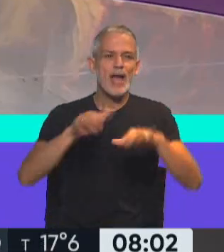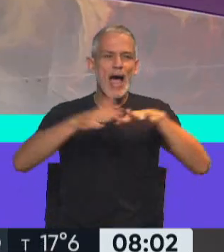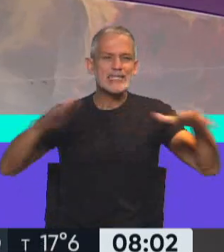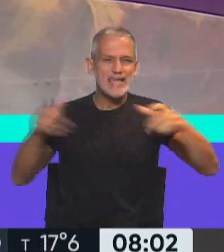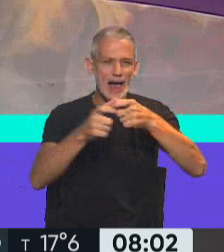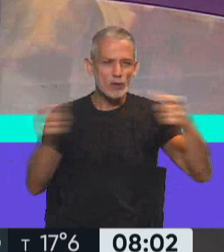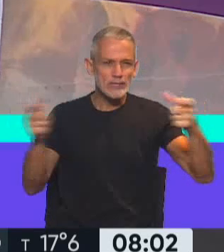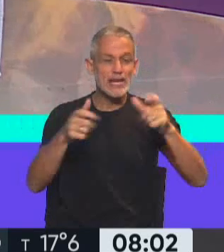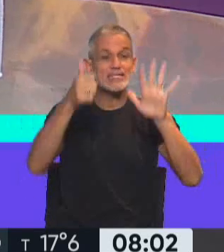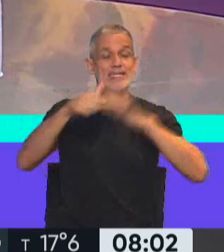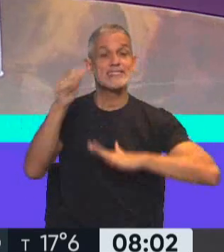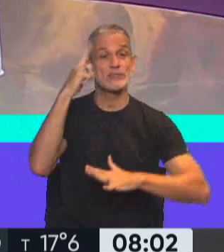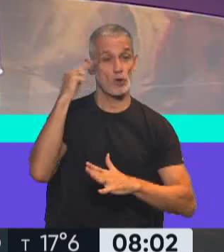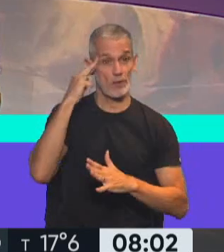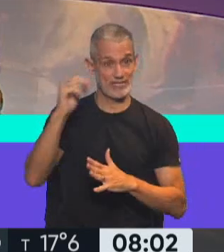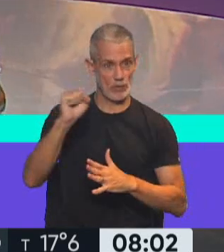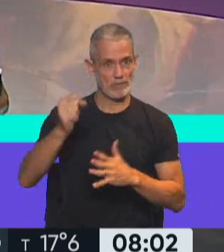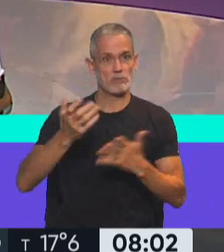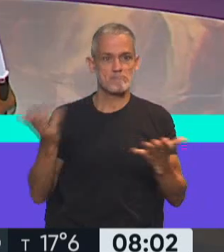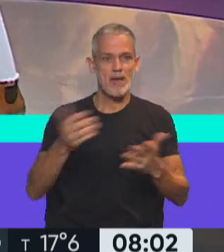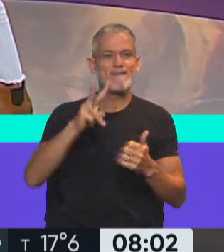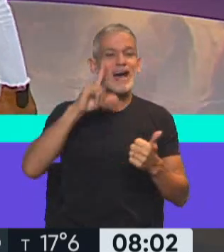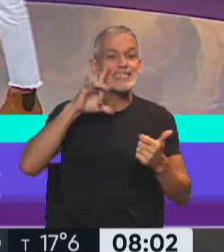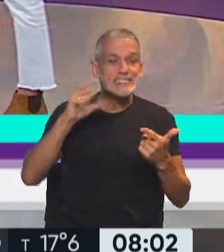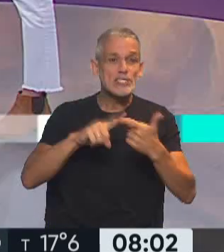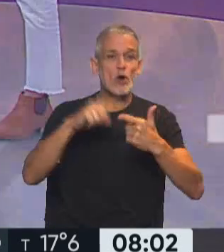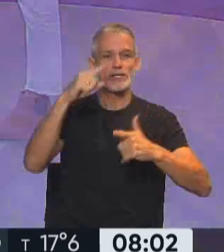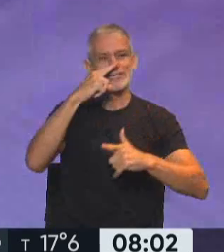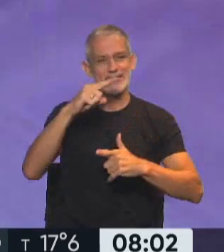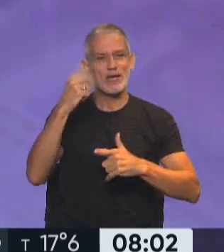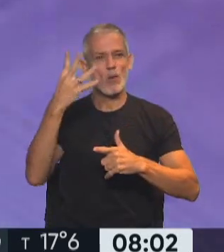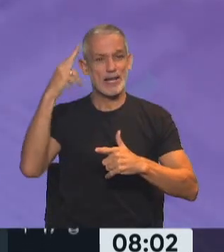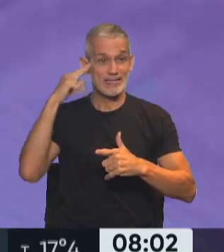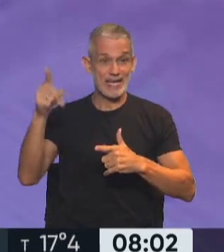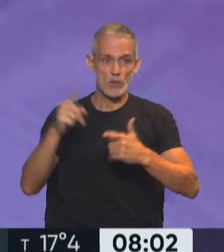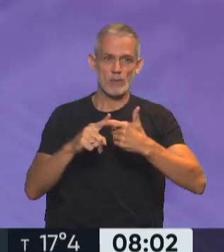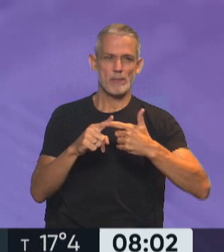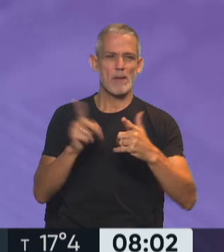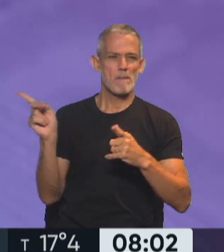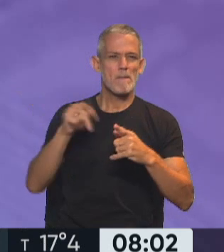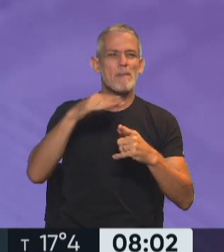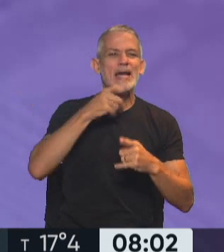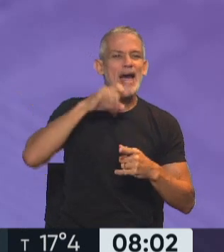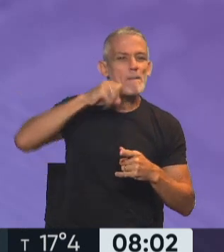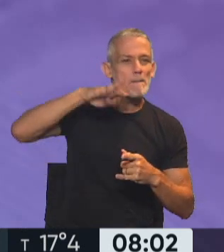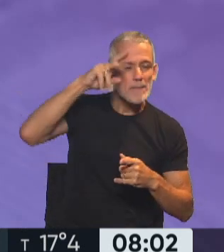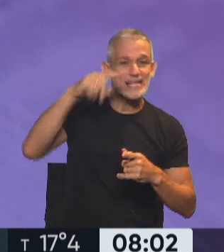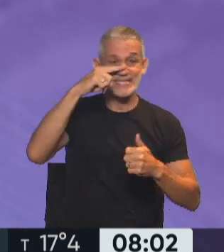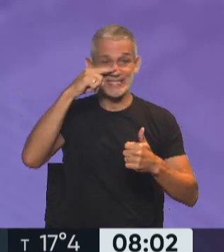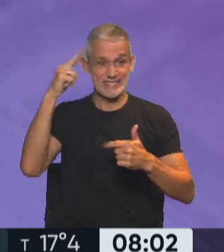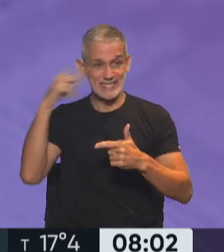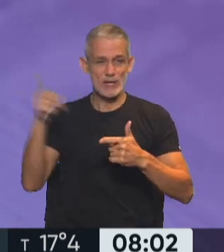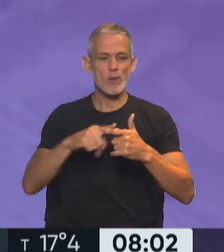asado, 699 pesos. El vacío, 749 pesos. Matambre,